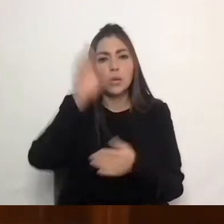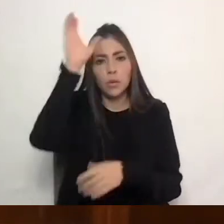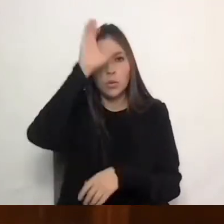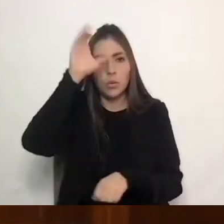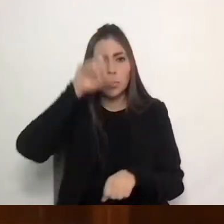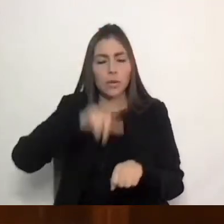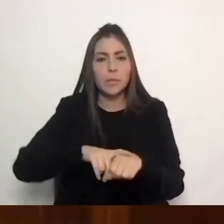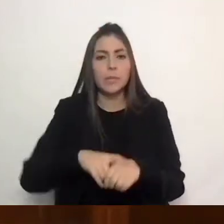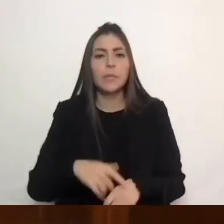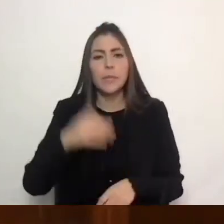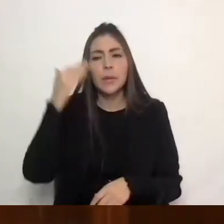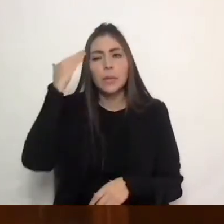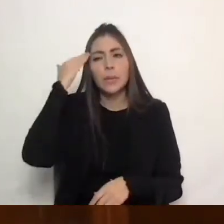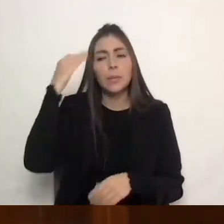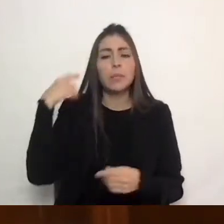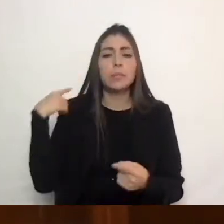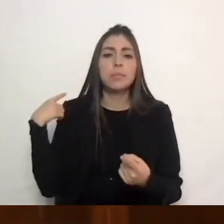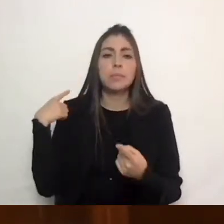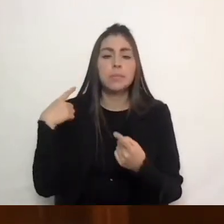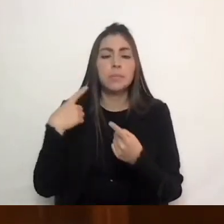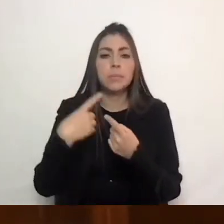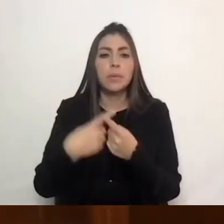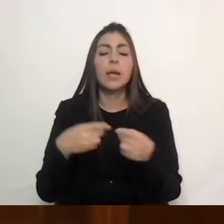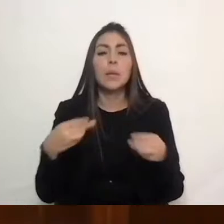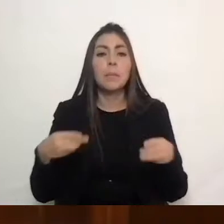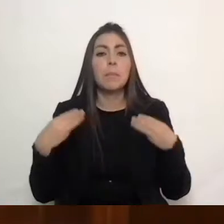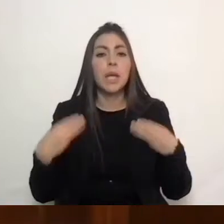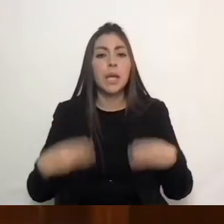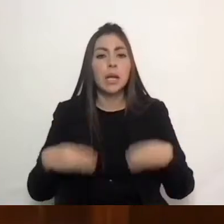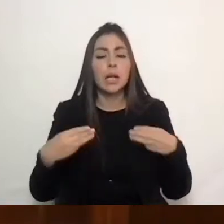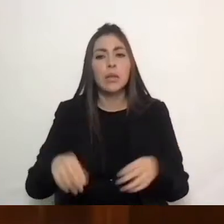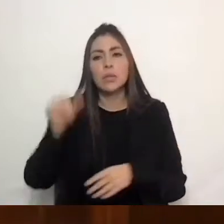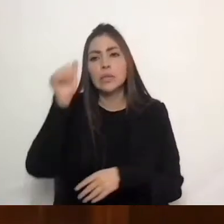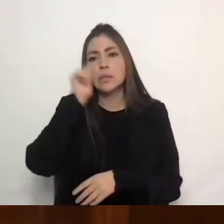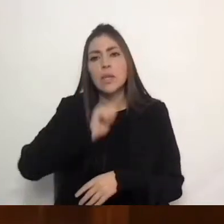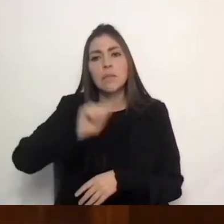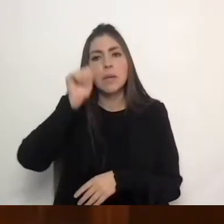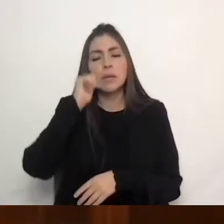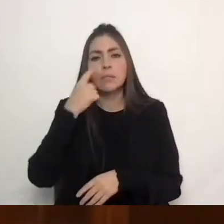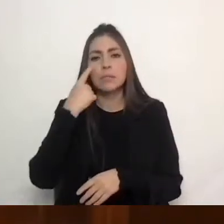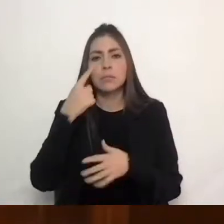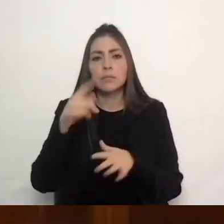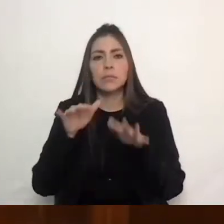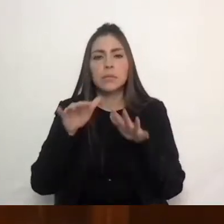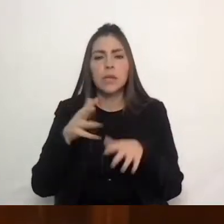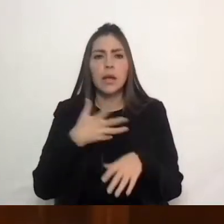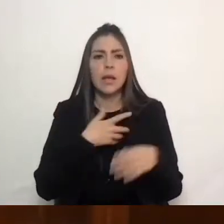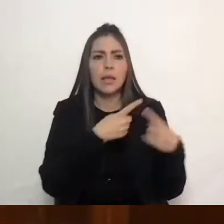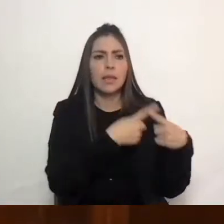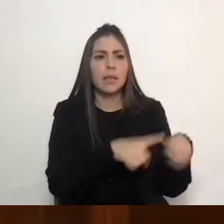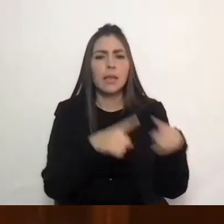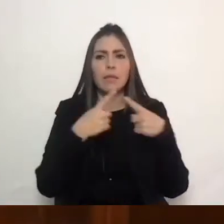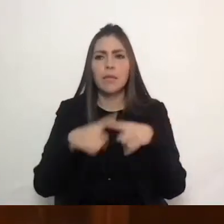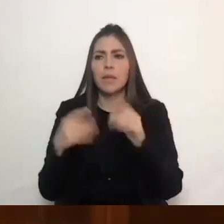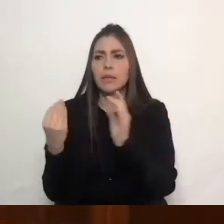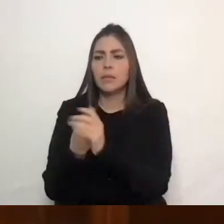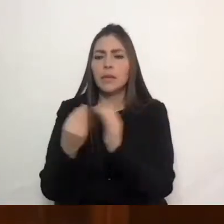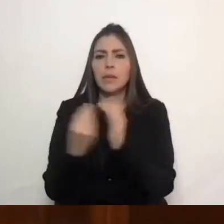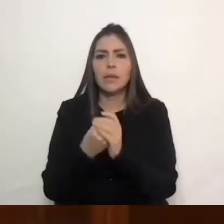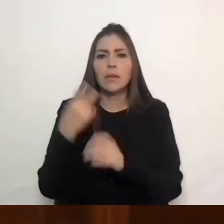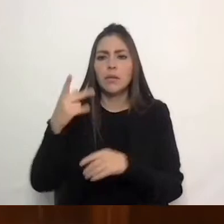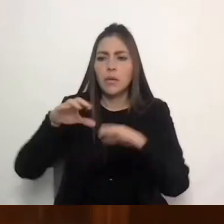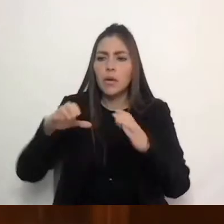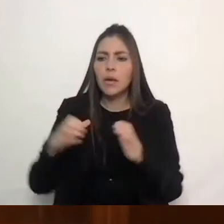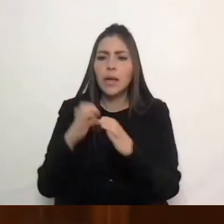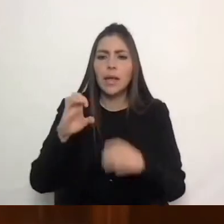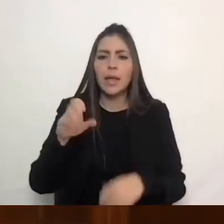largo del tiempo, el mercado público siempre ha reflejado la diversidad étnica, social y cultural con la